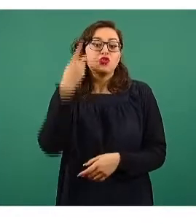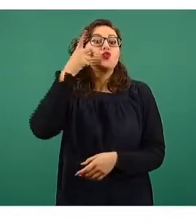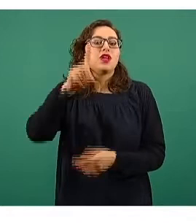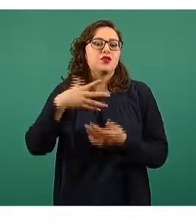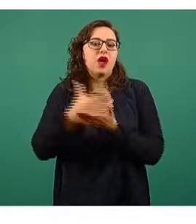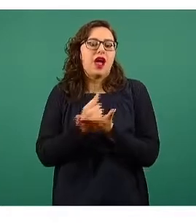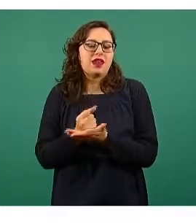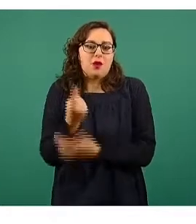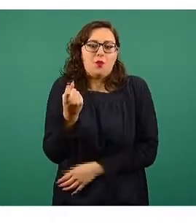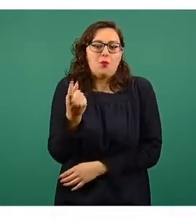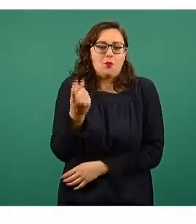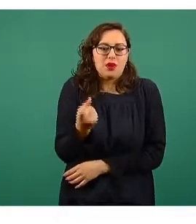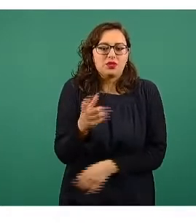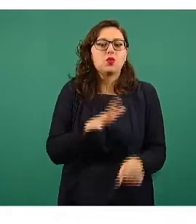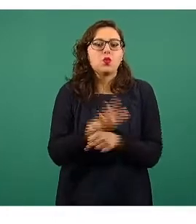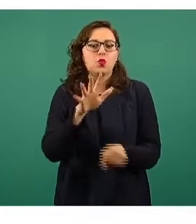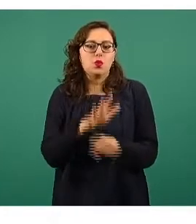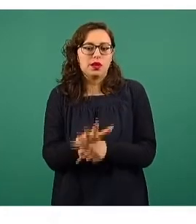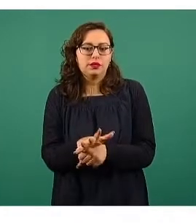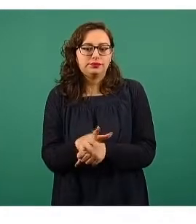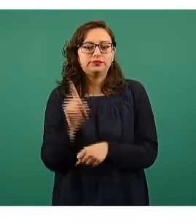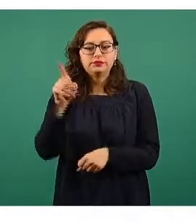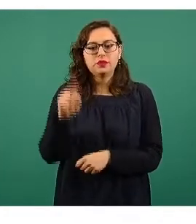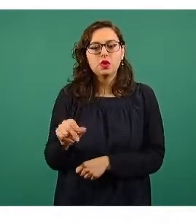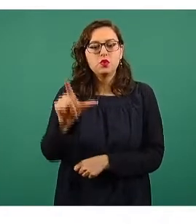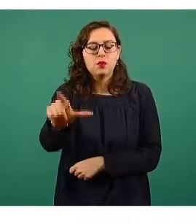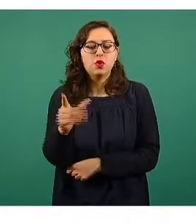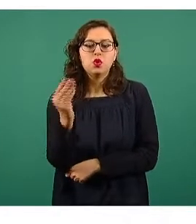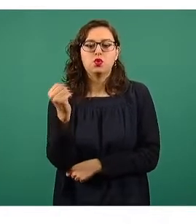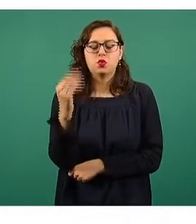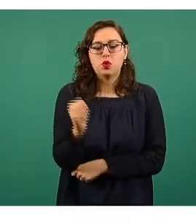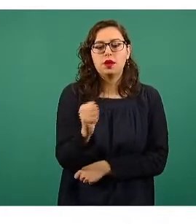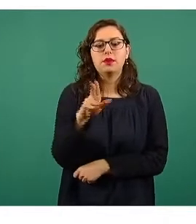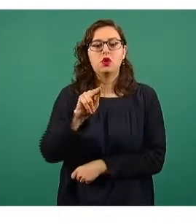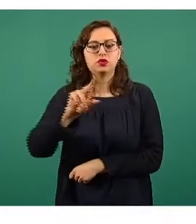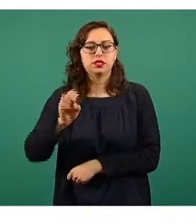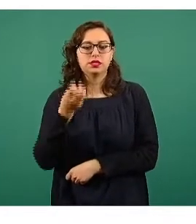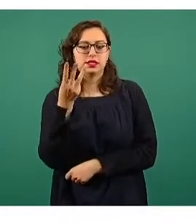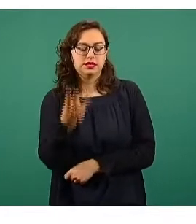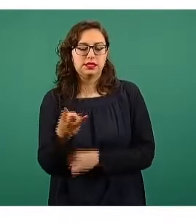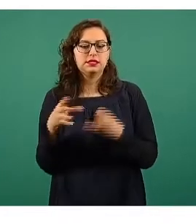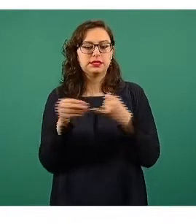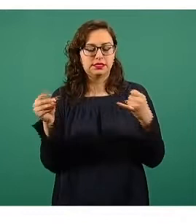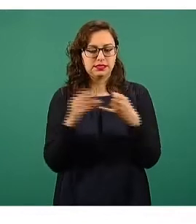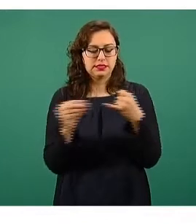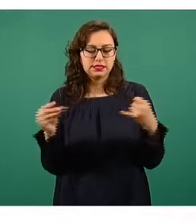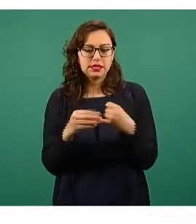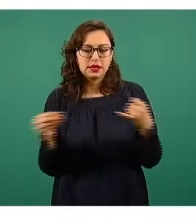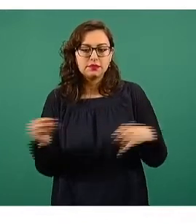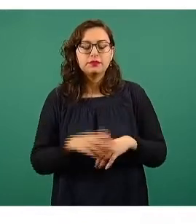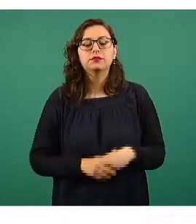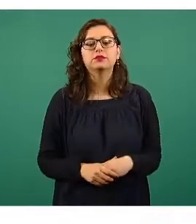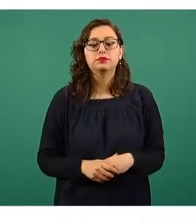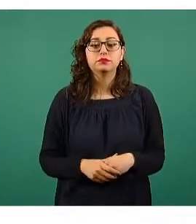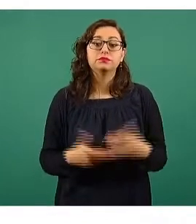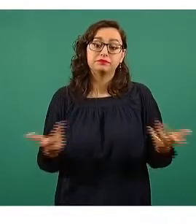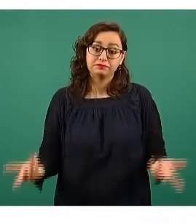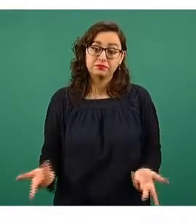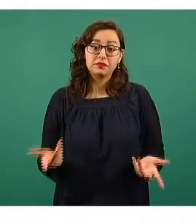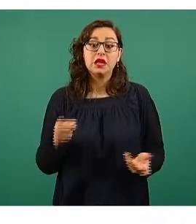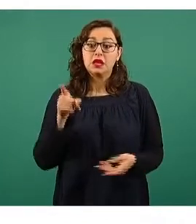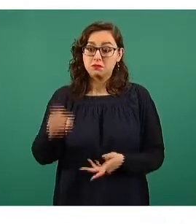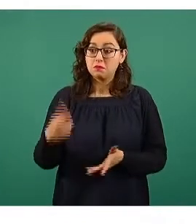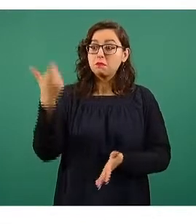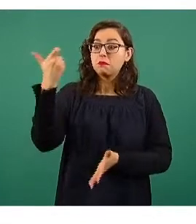centavos. Gas del Noreste en Agualeguas, Nuevo León, 9 pesos con 83 centavos. Los que cobran menos